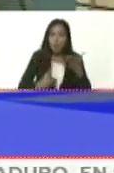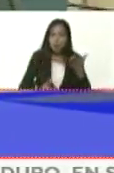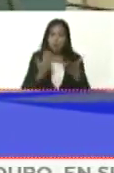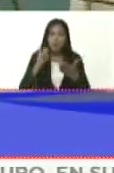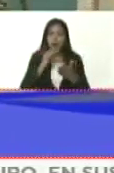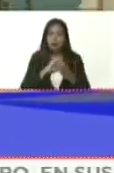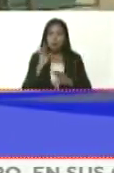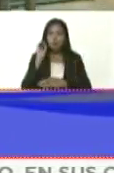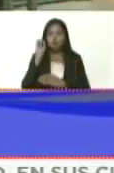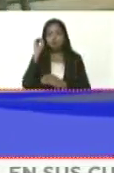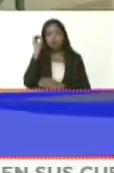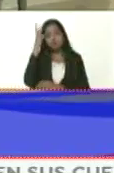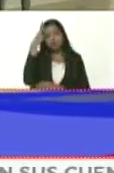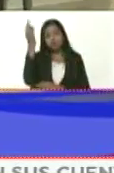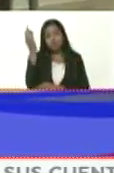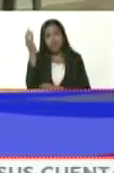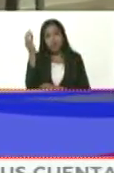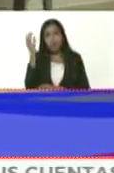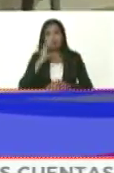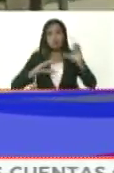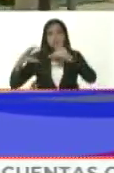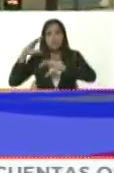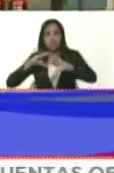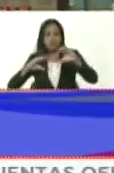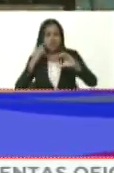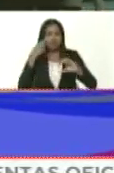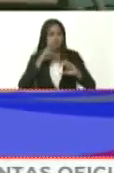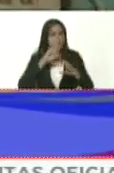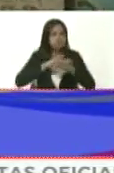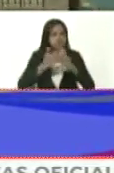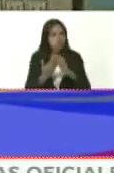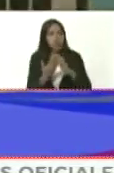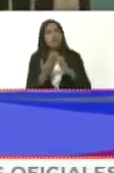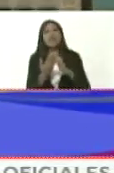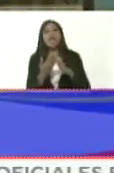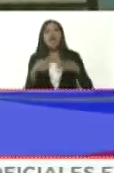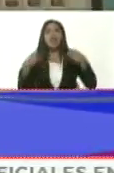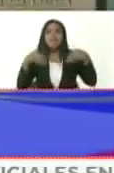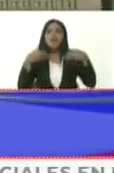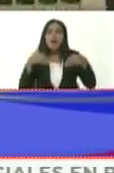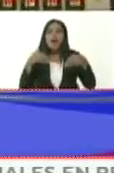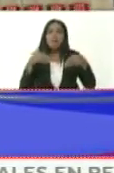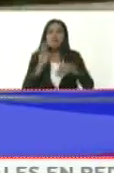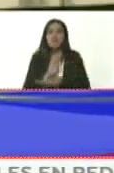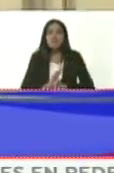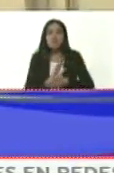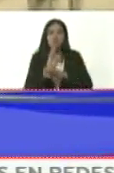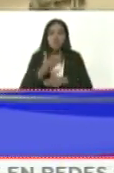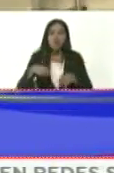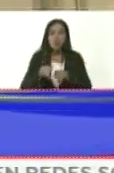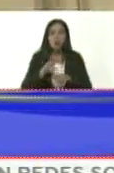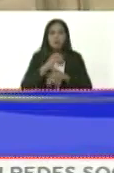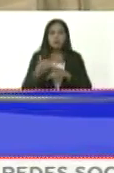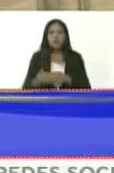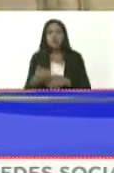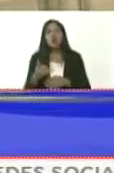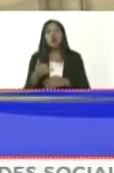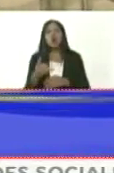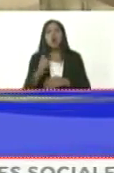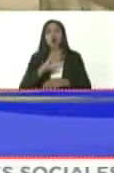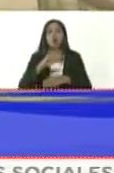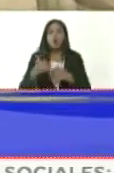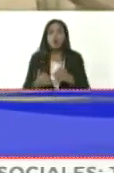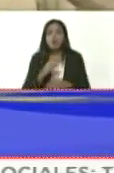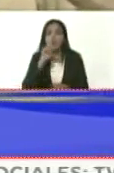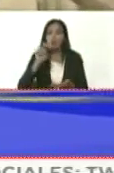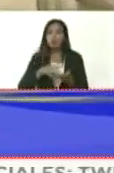que el Consejo Científico genere una línea de investigación sobre el plástico, sobre la protección de los productos nacionales. Ahí